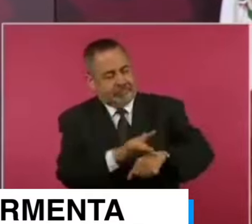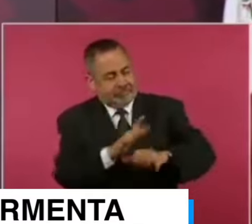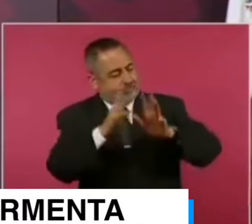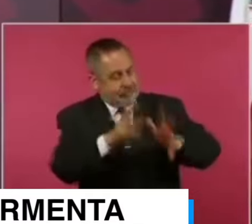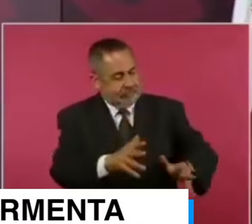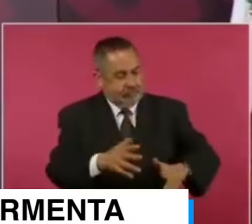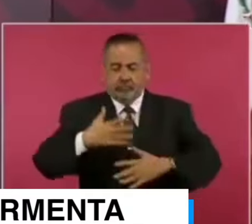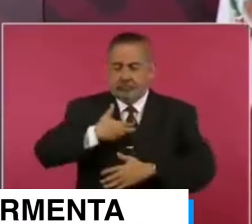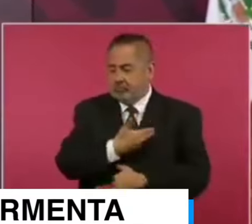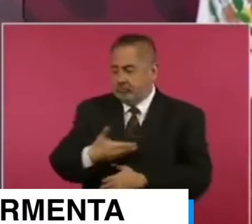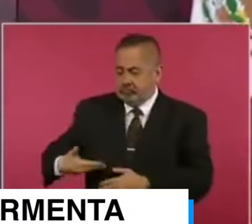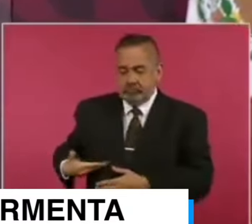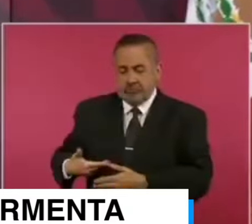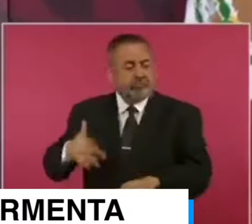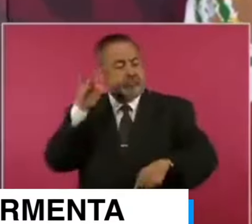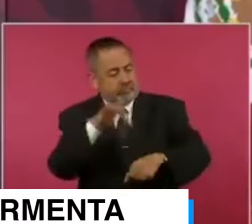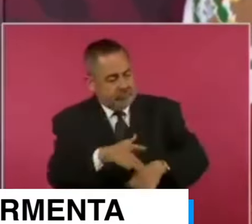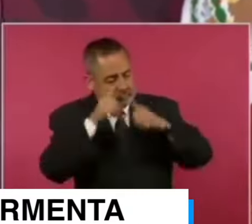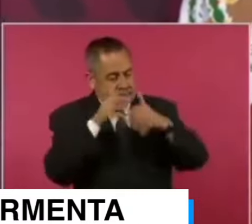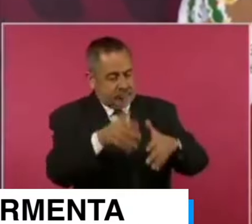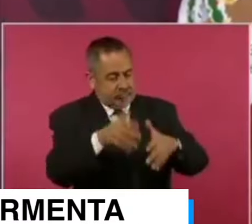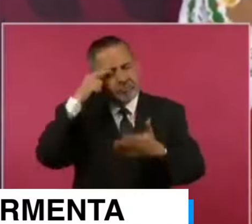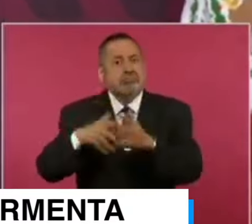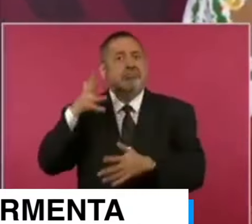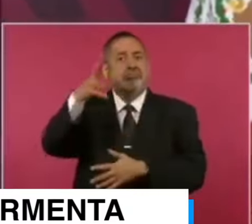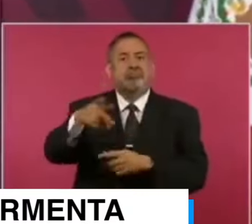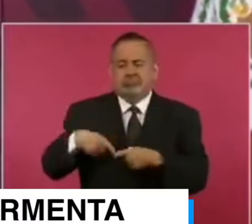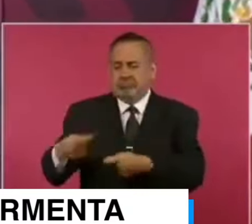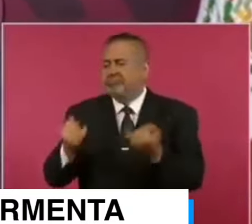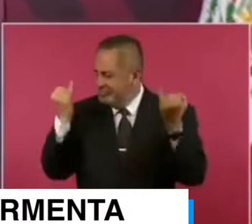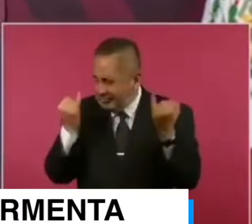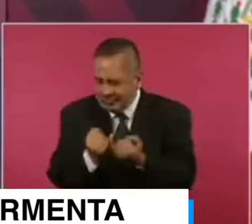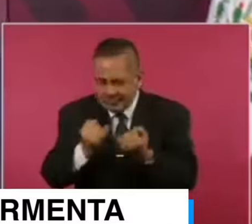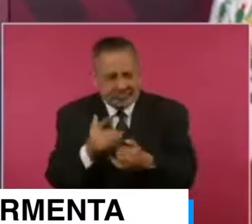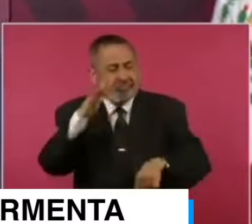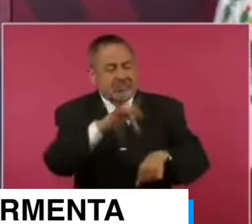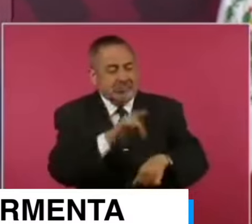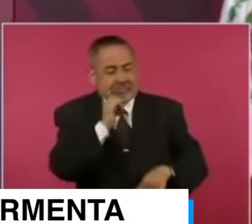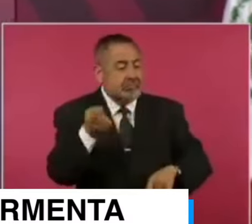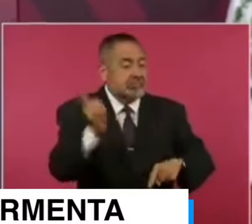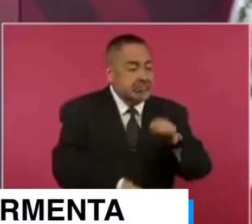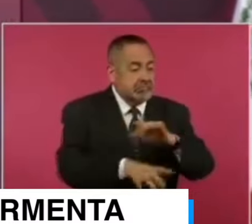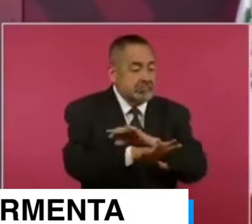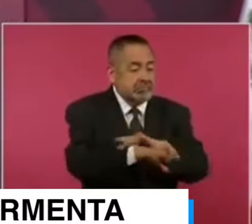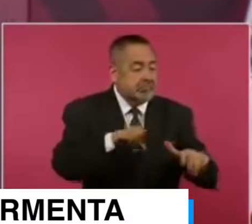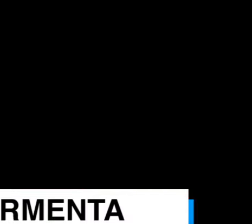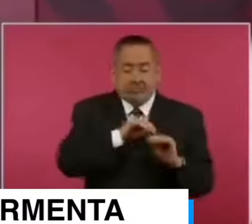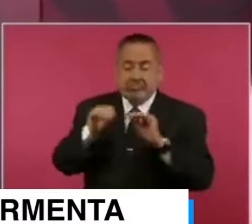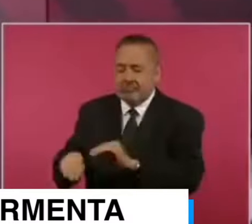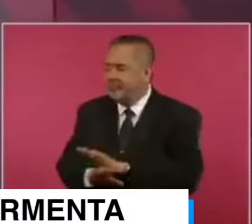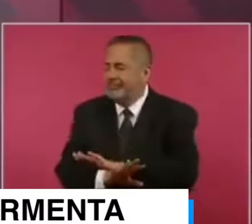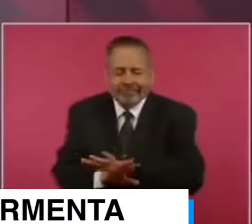despojar o robarle de su pensión pues a los más grandes o a los que ya no pueden. Eso se me hace un tanto